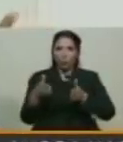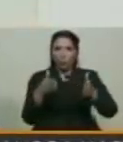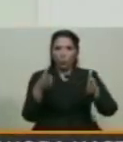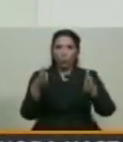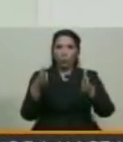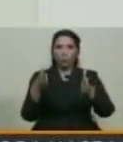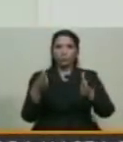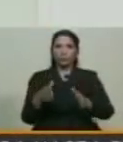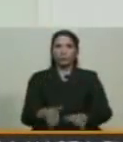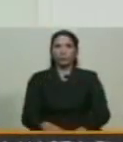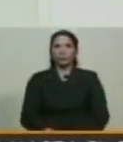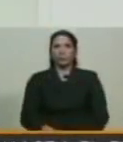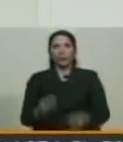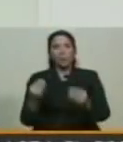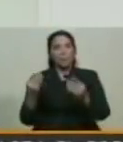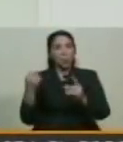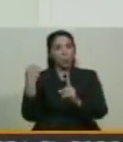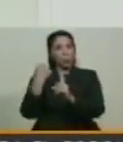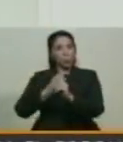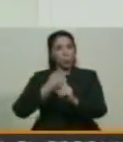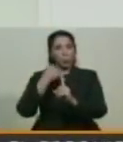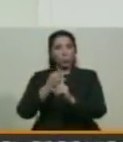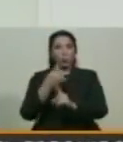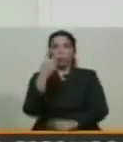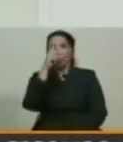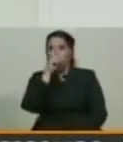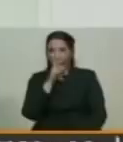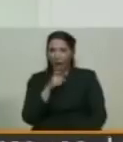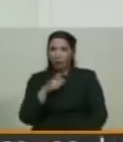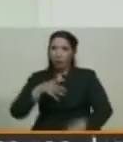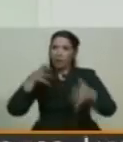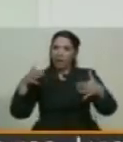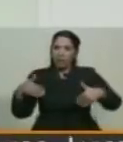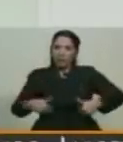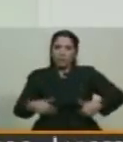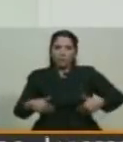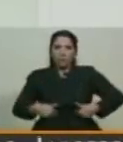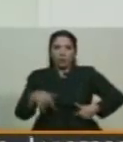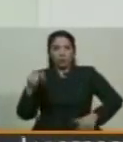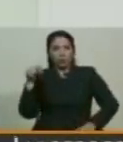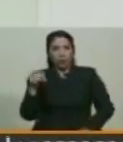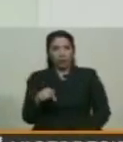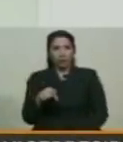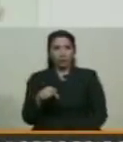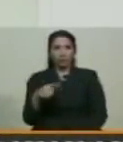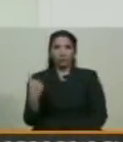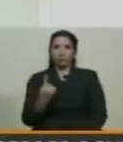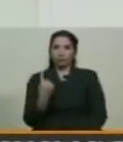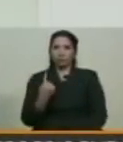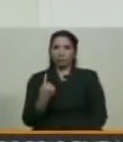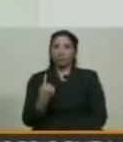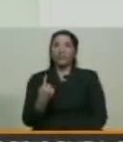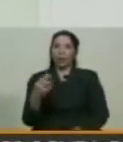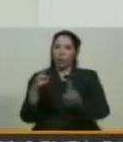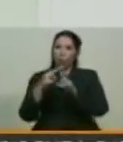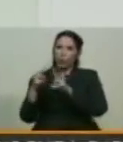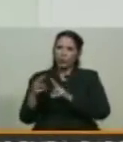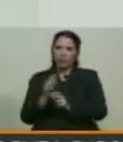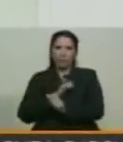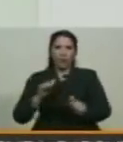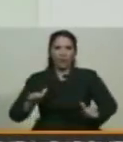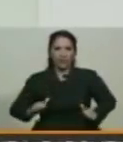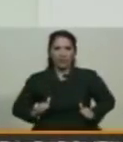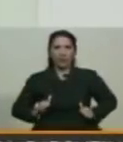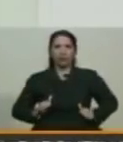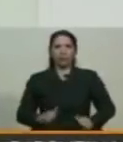tantos embates. 2 años de grandes esfuerzos. Aquí no solamente es cuestión de reconocer a la Fuerza Armada Nacional